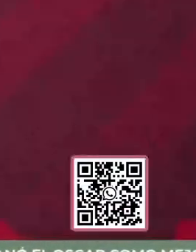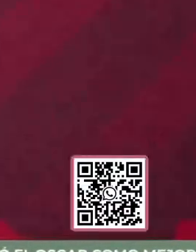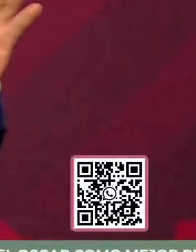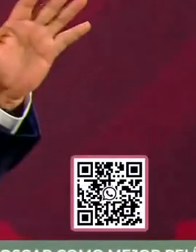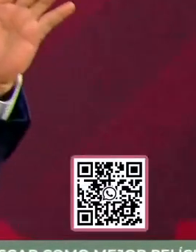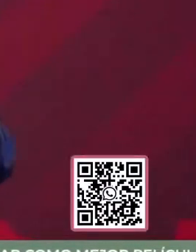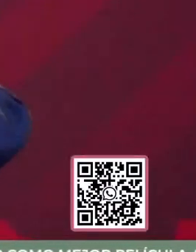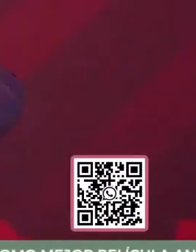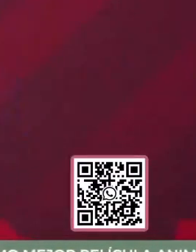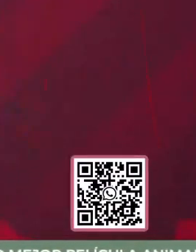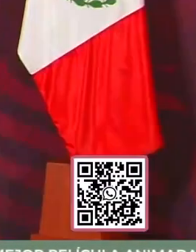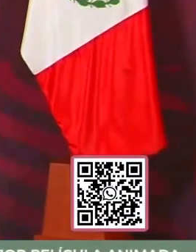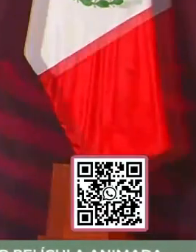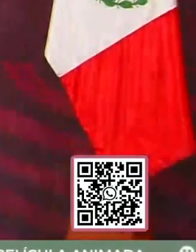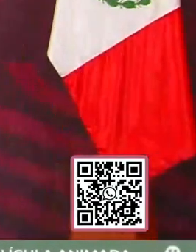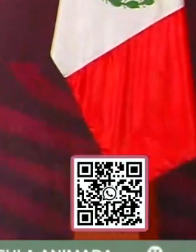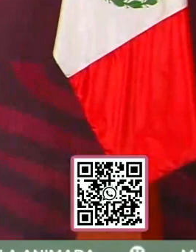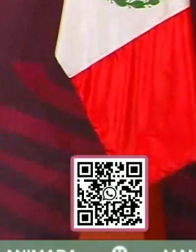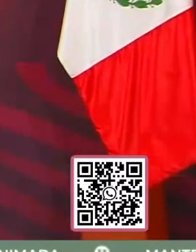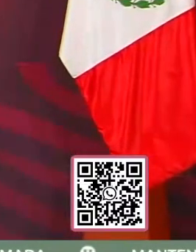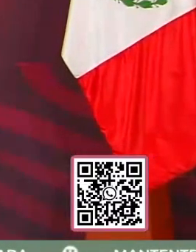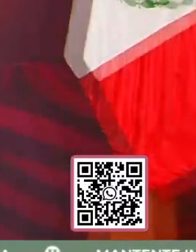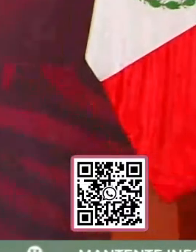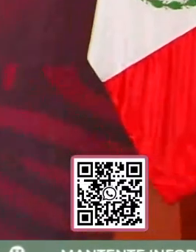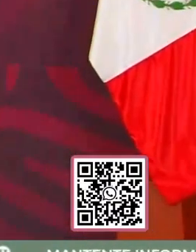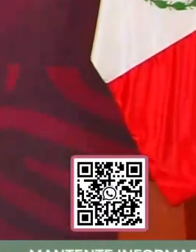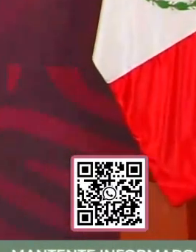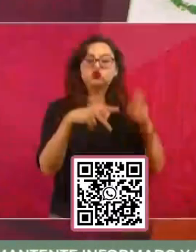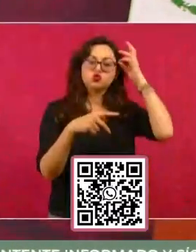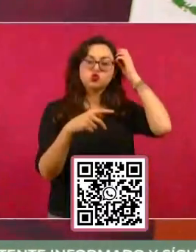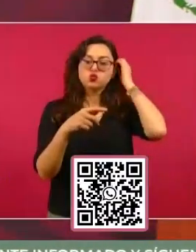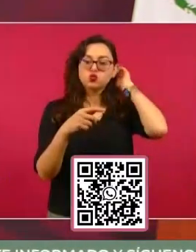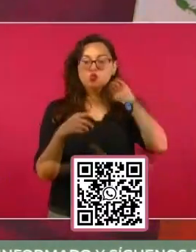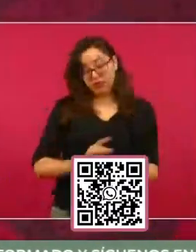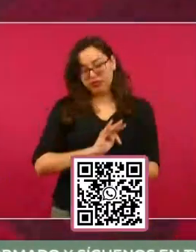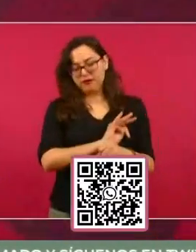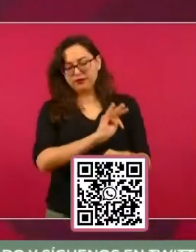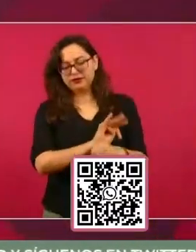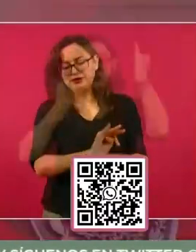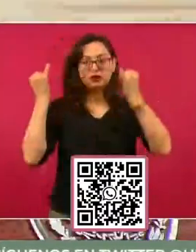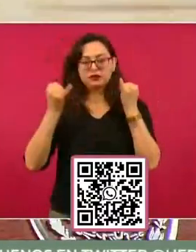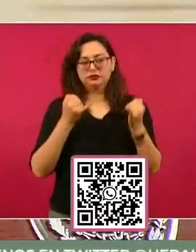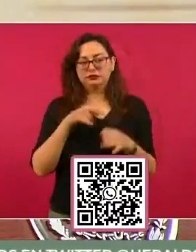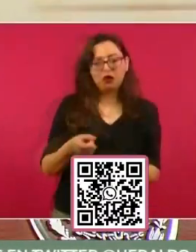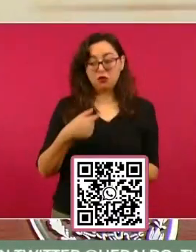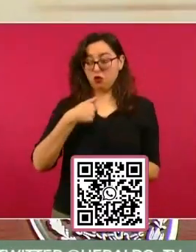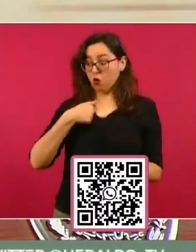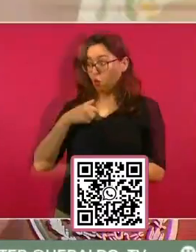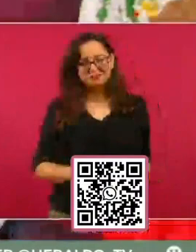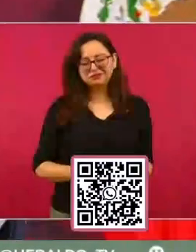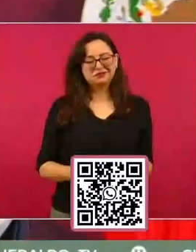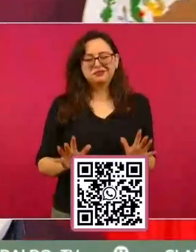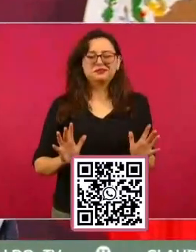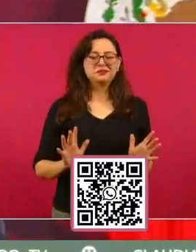Son legítimas porque los abogados se dedican a eso, ese es su trabajo. Pero desde luego, si se trata de